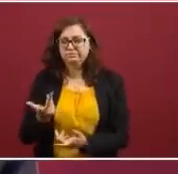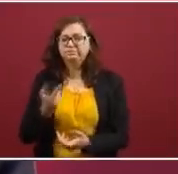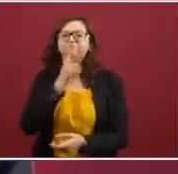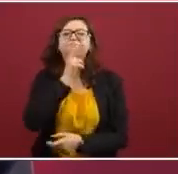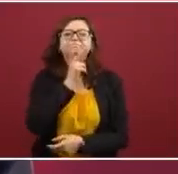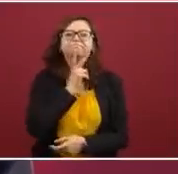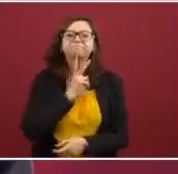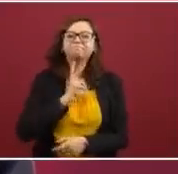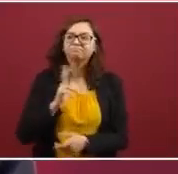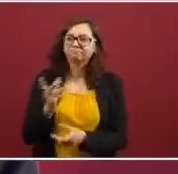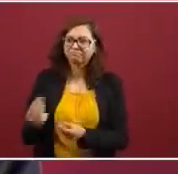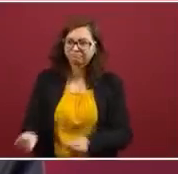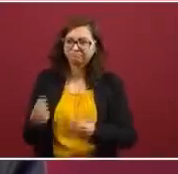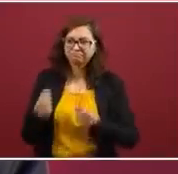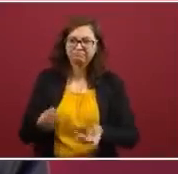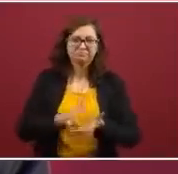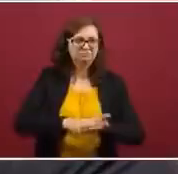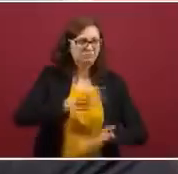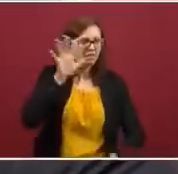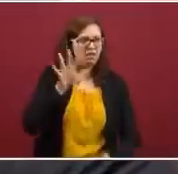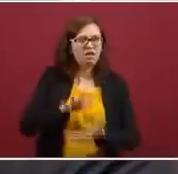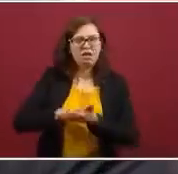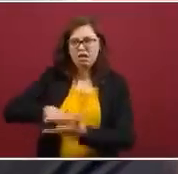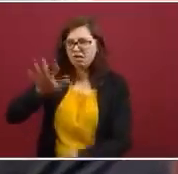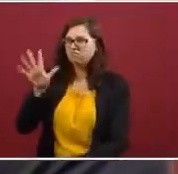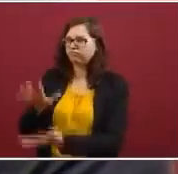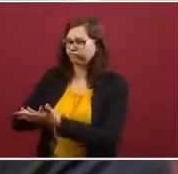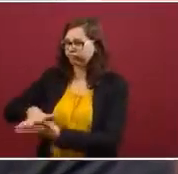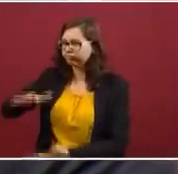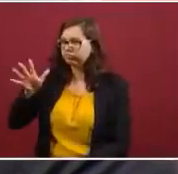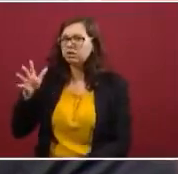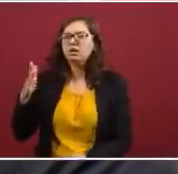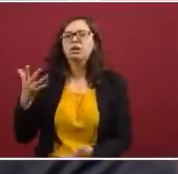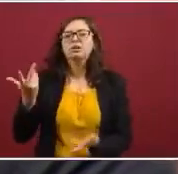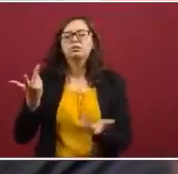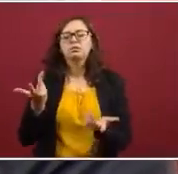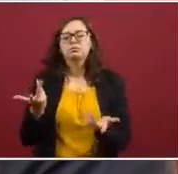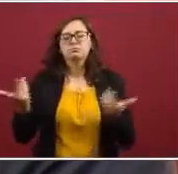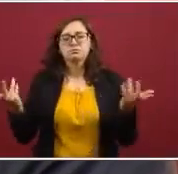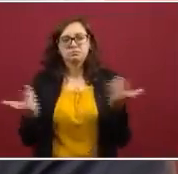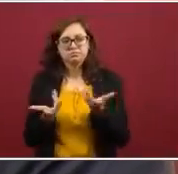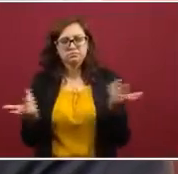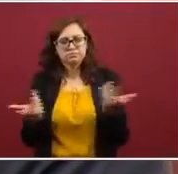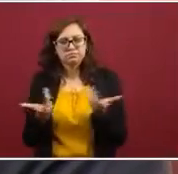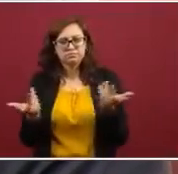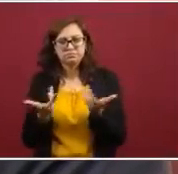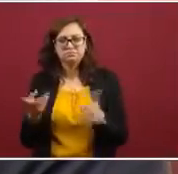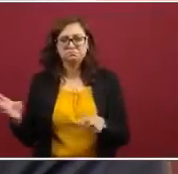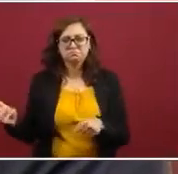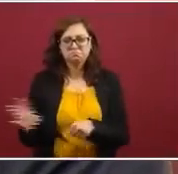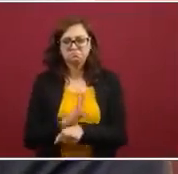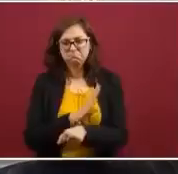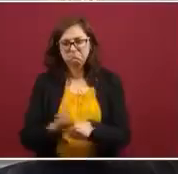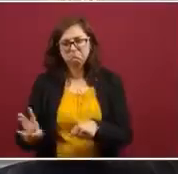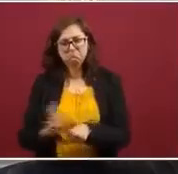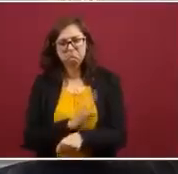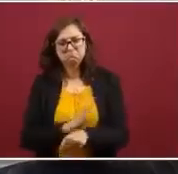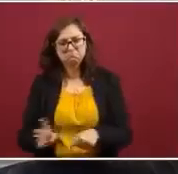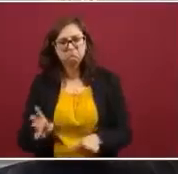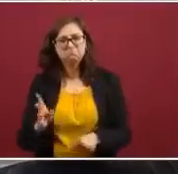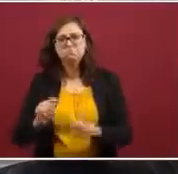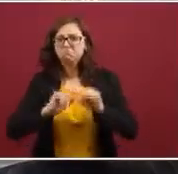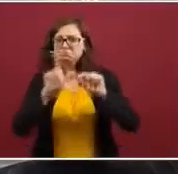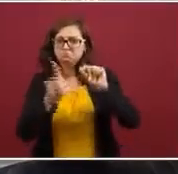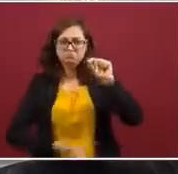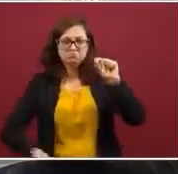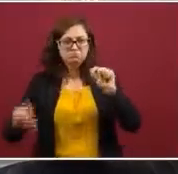más, que vamos a obtener más beneficios para la